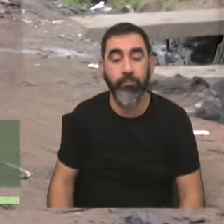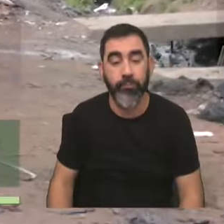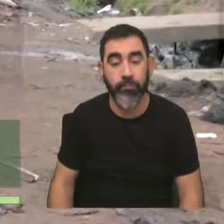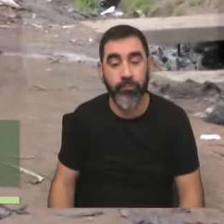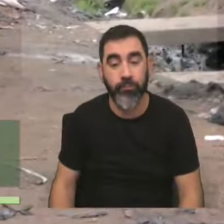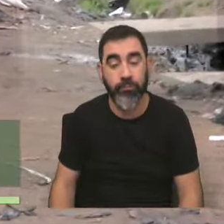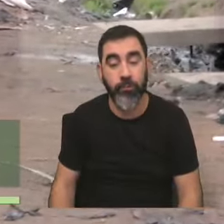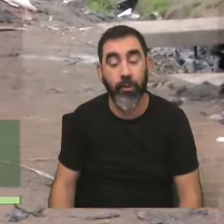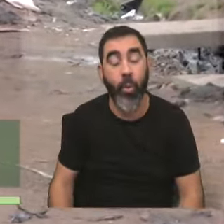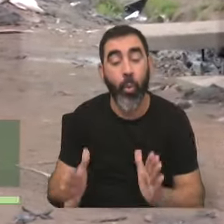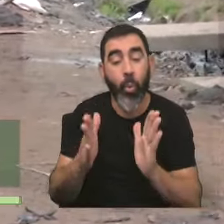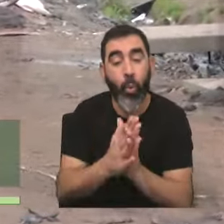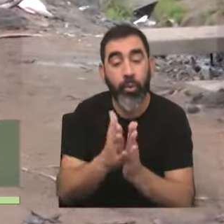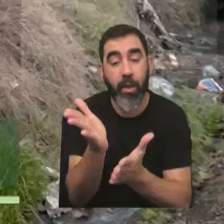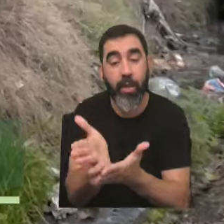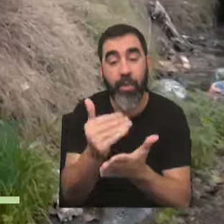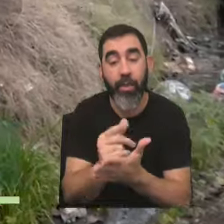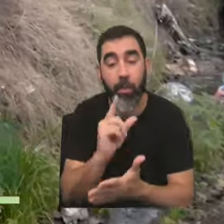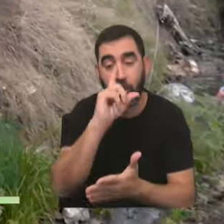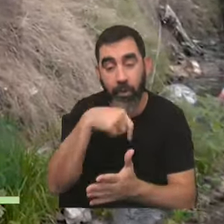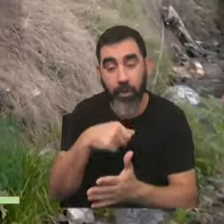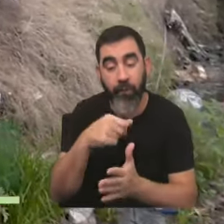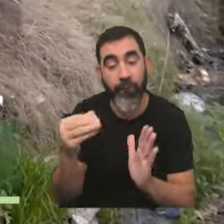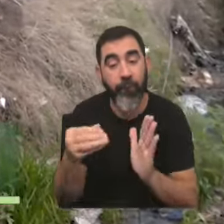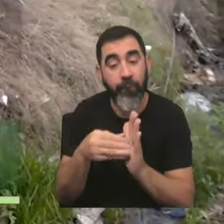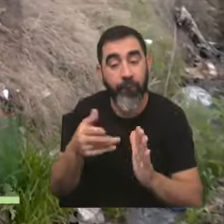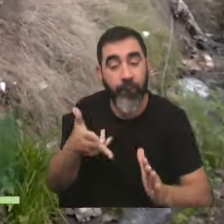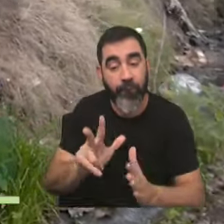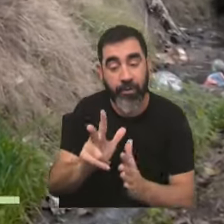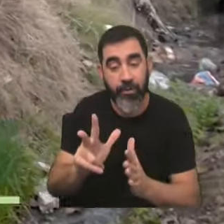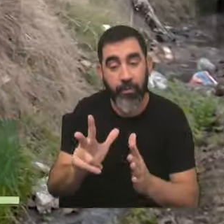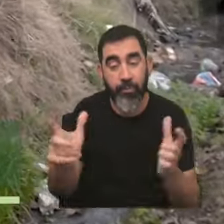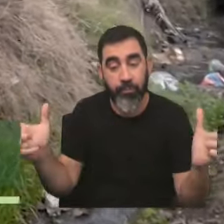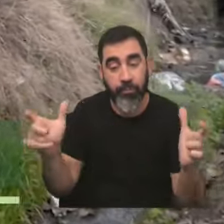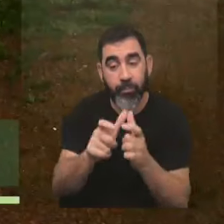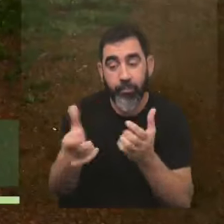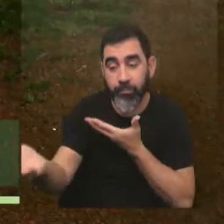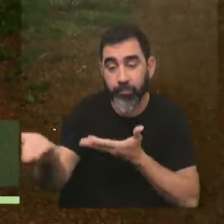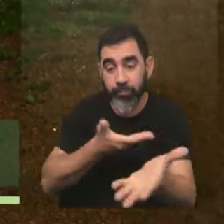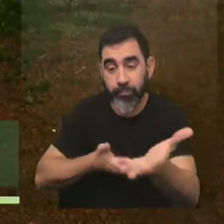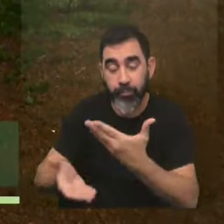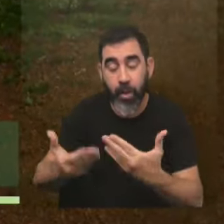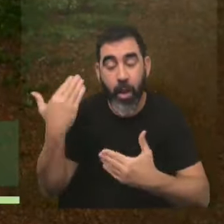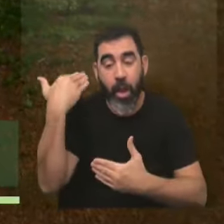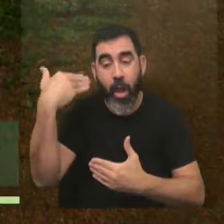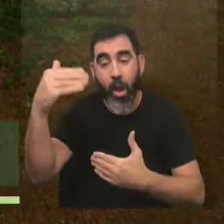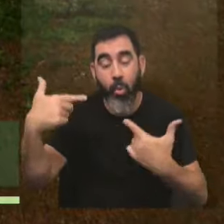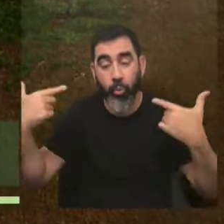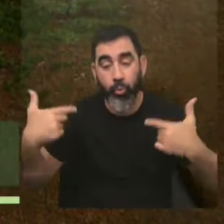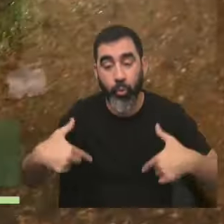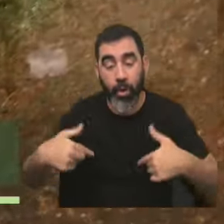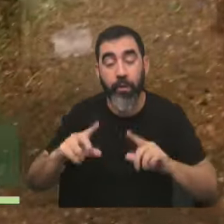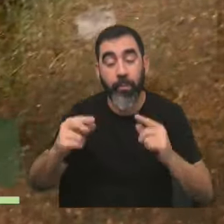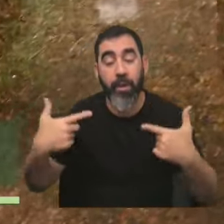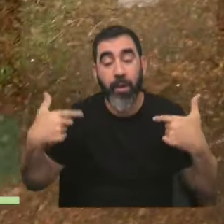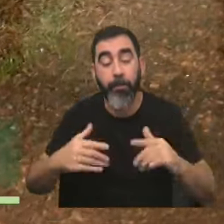está previsto que la junta departamental de Montevideo fije fecha para una instancia de intercambio entre las autoridades de la intendencia y